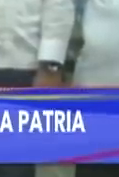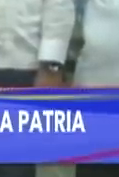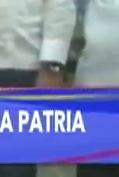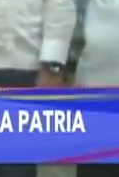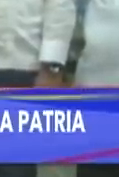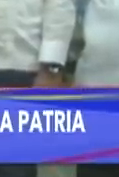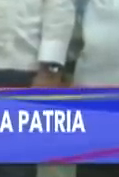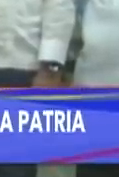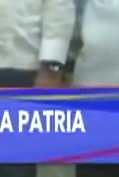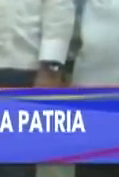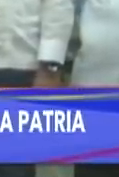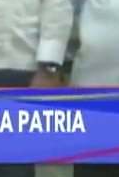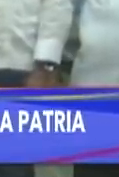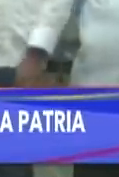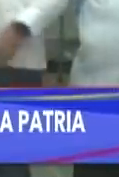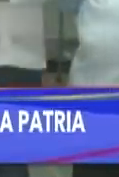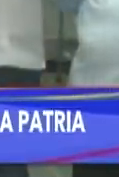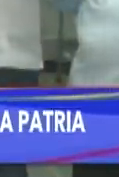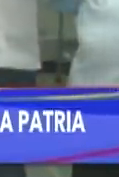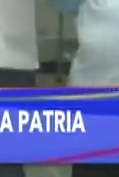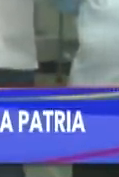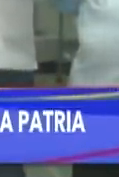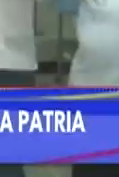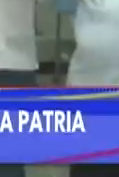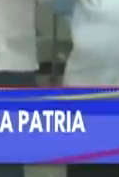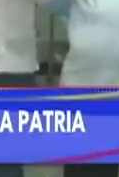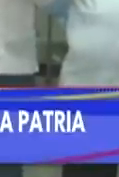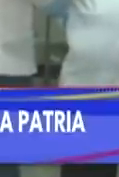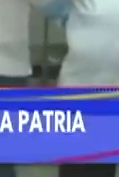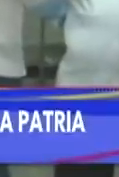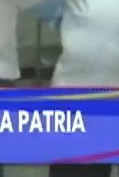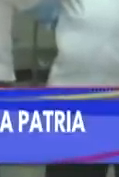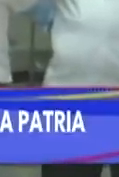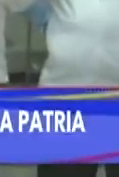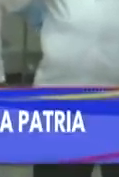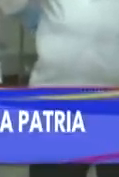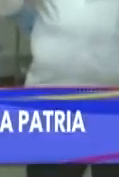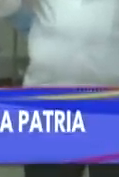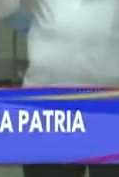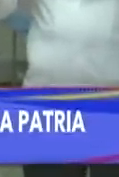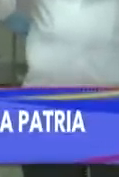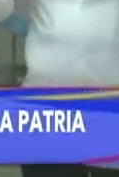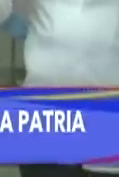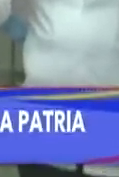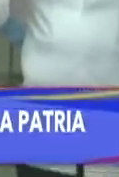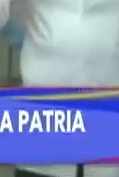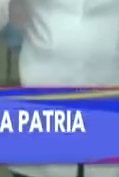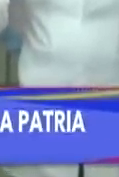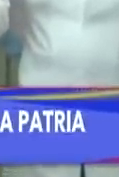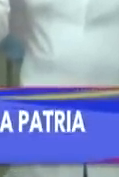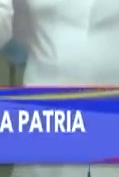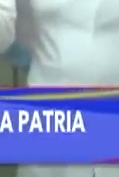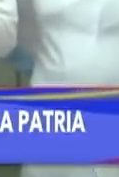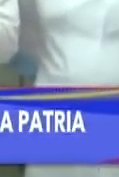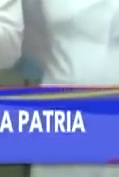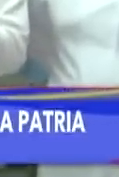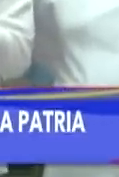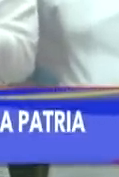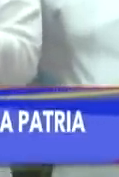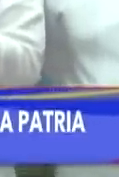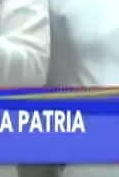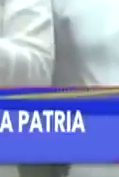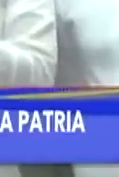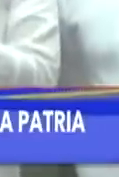al pueblo de Iribarren y al pueblo de Lara? Bueno, Almiranda, saludos. Presidente, agradecido por este apoyo que hoy le está brindando al